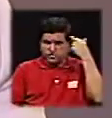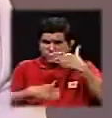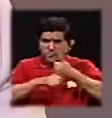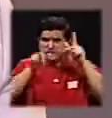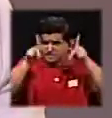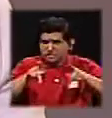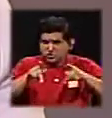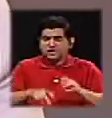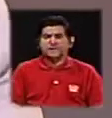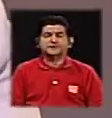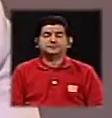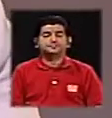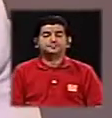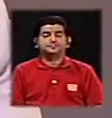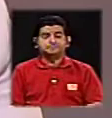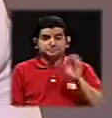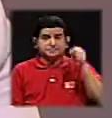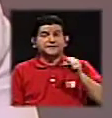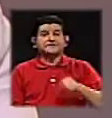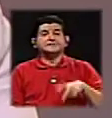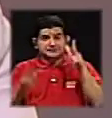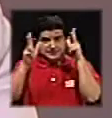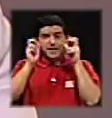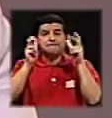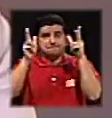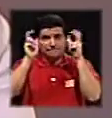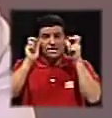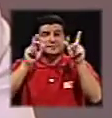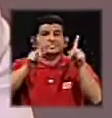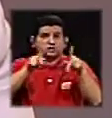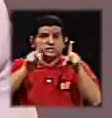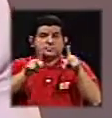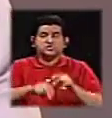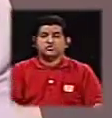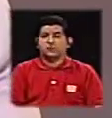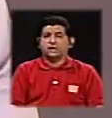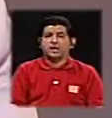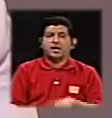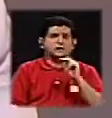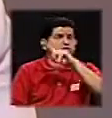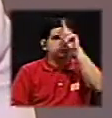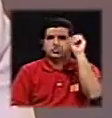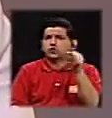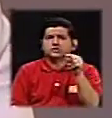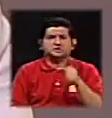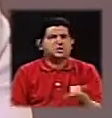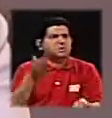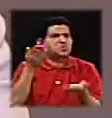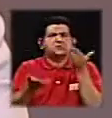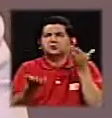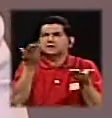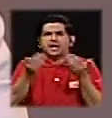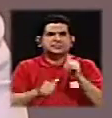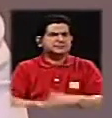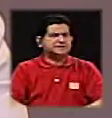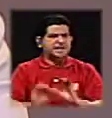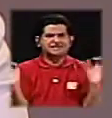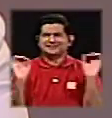sí, pues esto es en realidad la percepción, ¿verdad?, de las personas. No se les pregunta así nada muy...